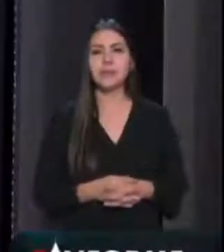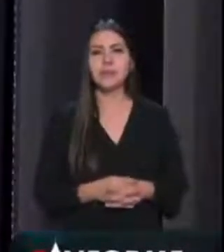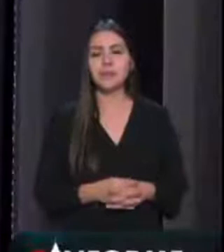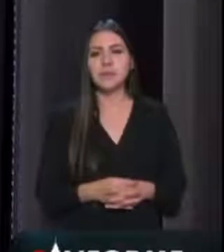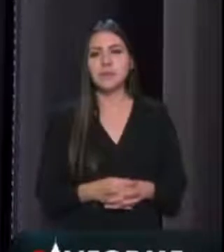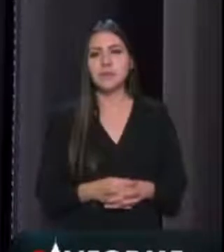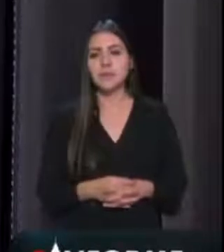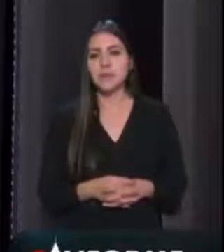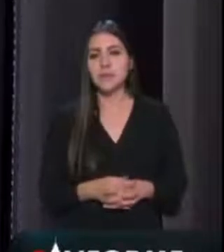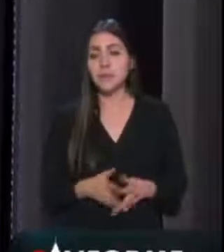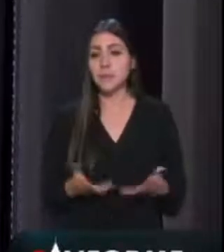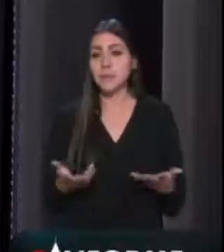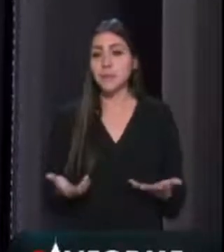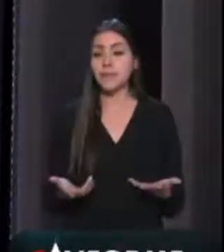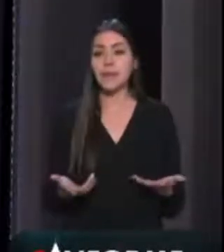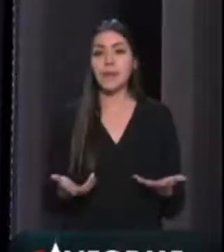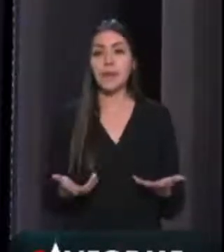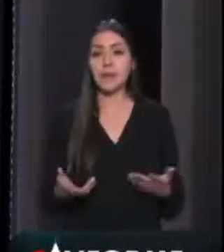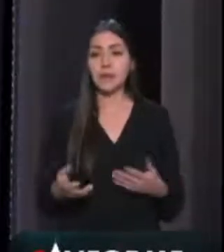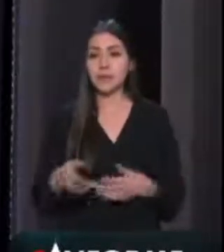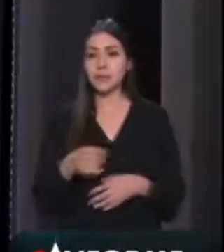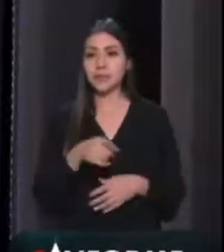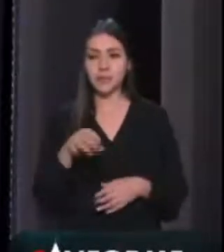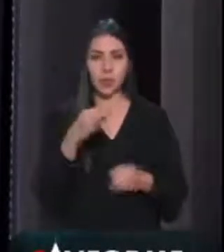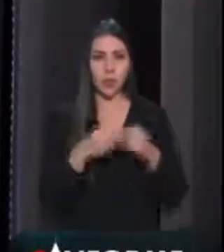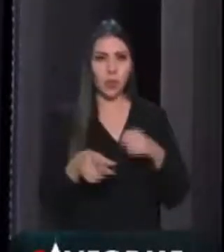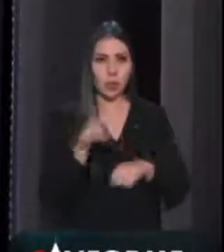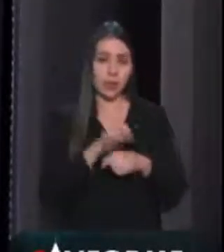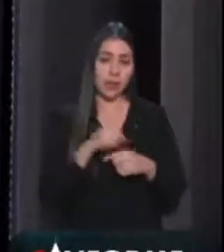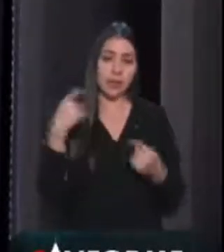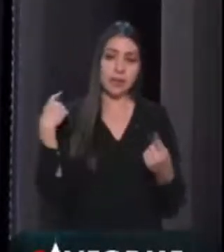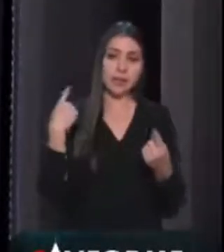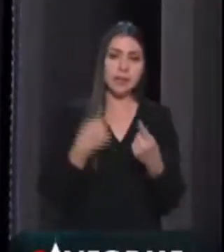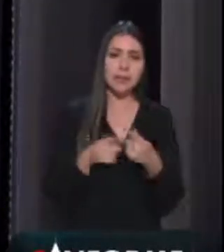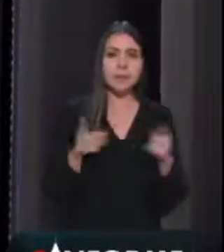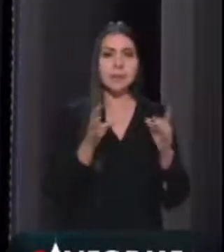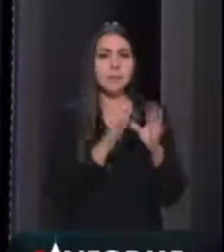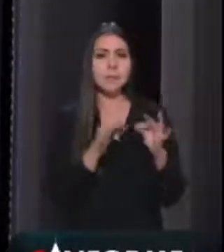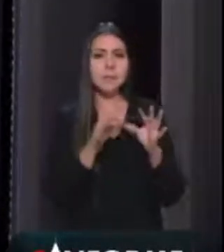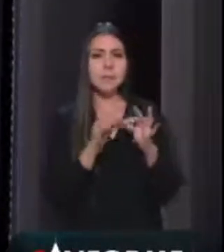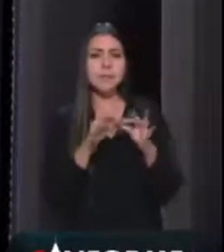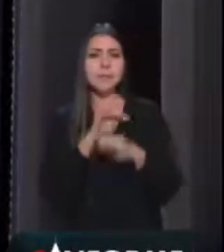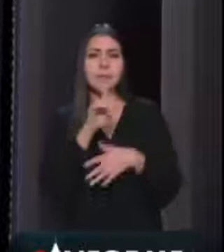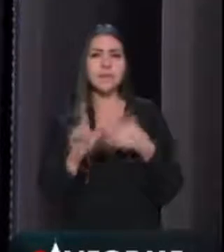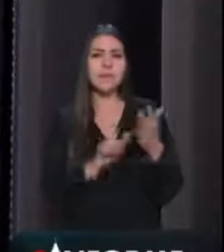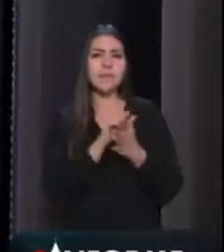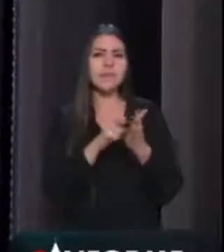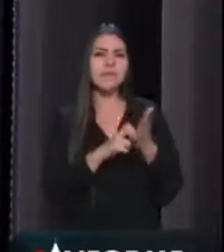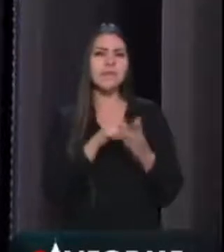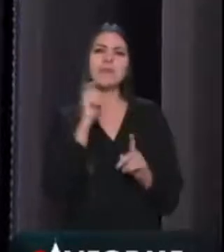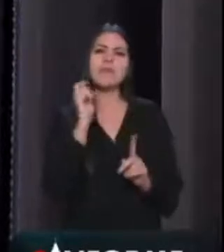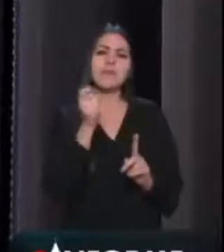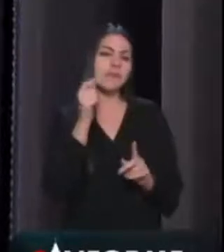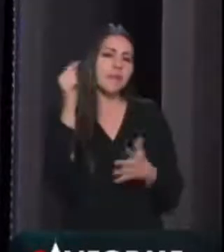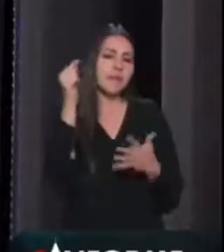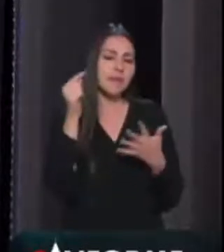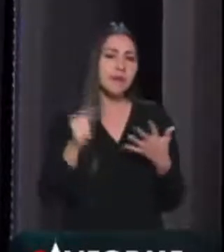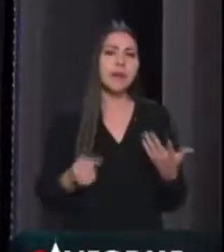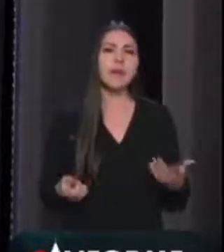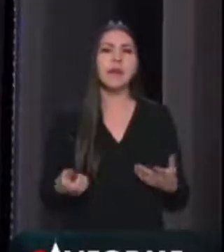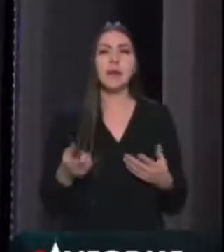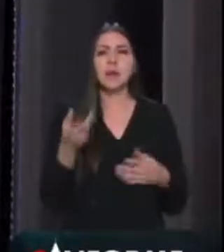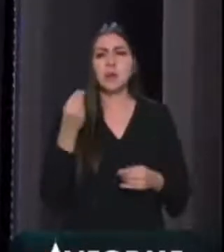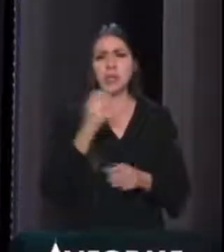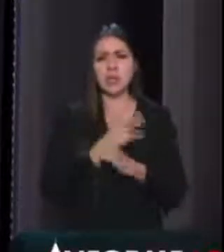hemos estado en los últimos días desmenuzando en qué consiste la reforma, ya se han dicho muchas cosas y